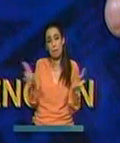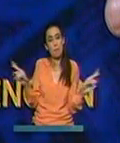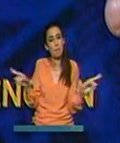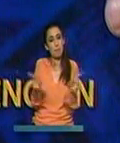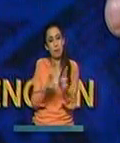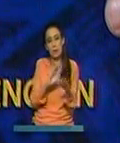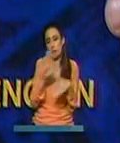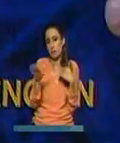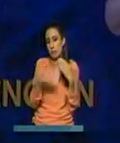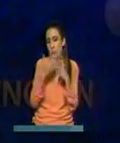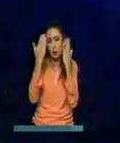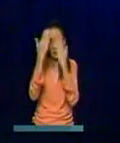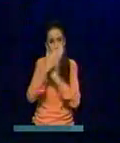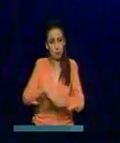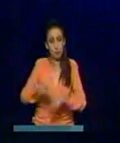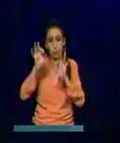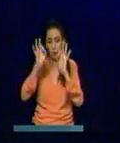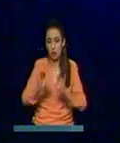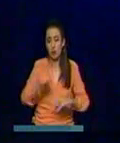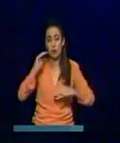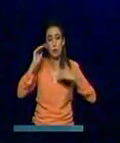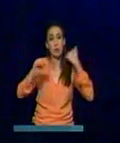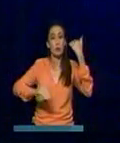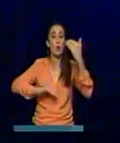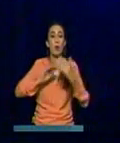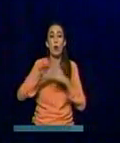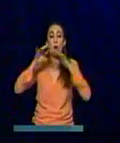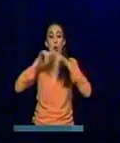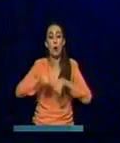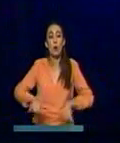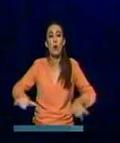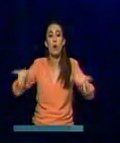en una carga, también se convierte en un cuello de botella.